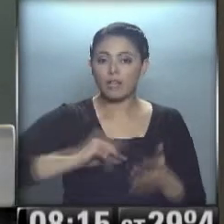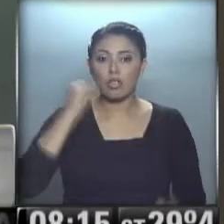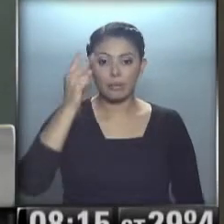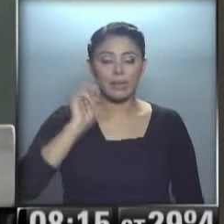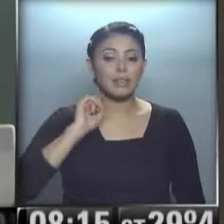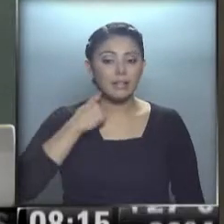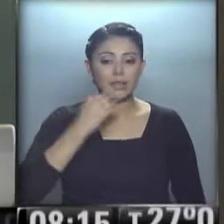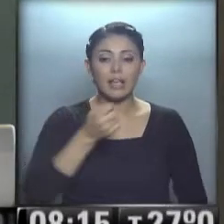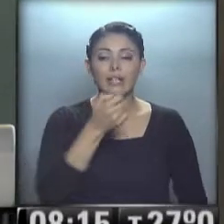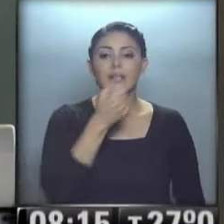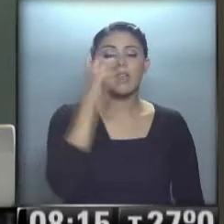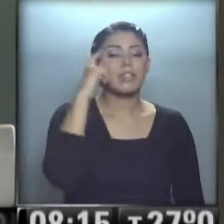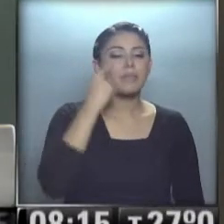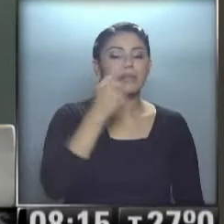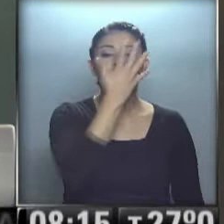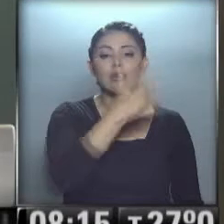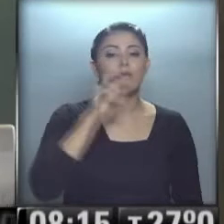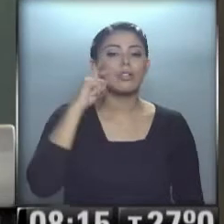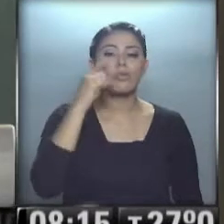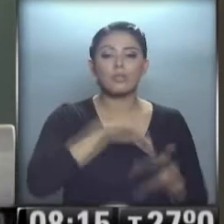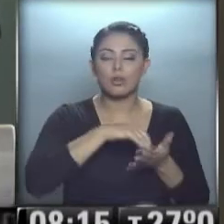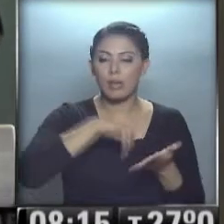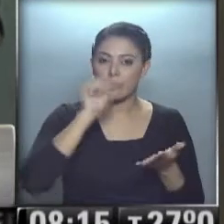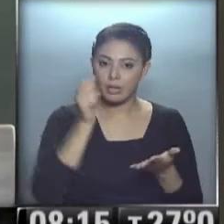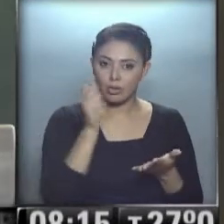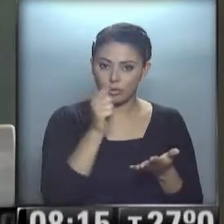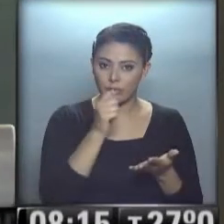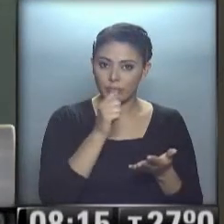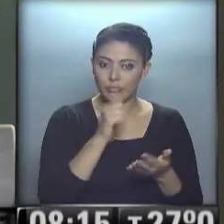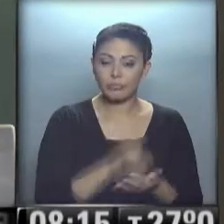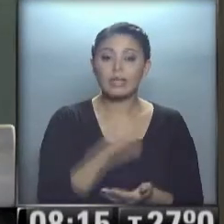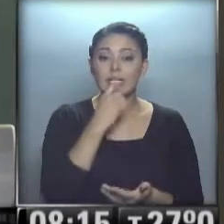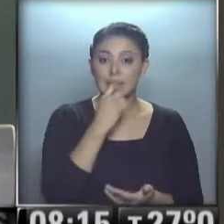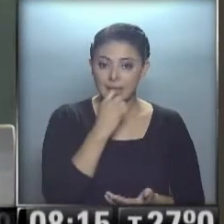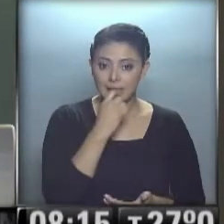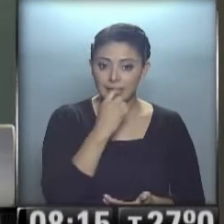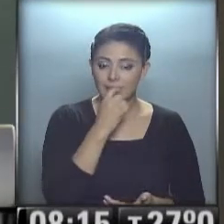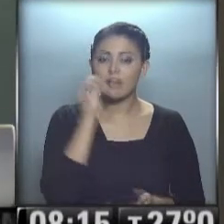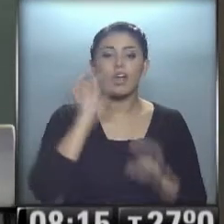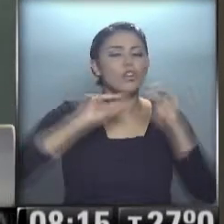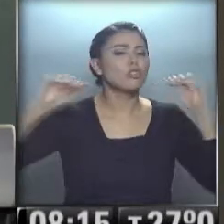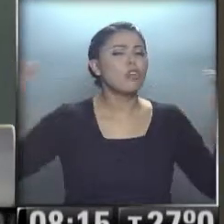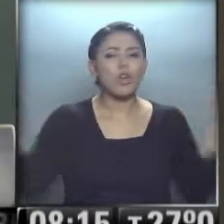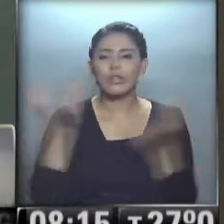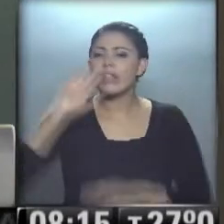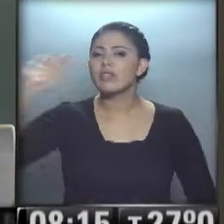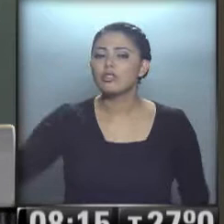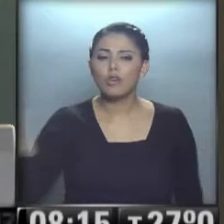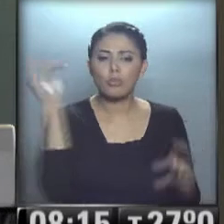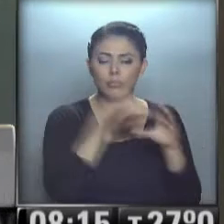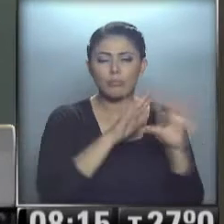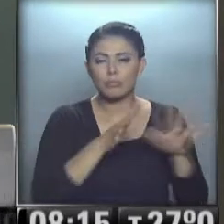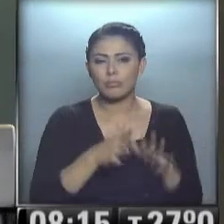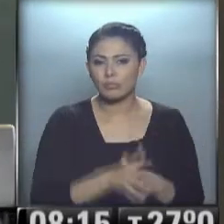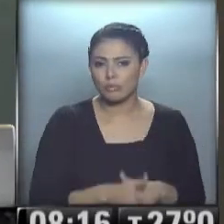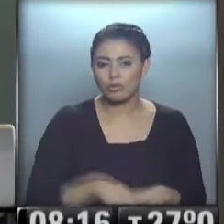es equivalente a 10.541 millones de pesos. De manera que si uno toma la totalidad de los recursos, que son